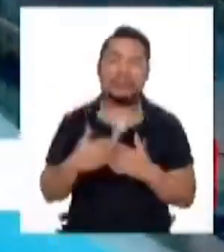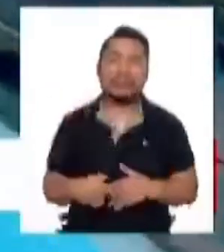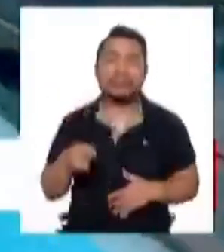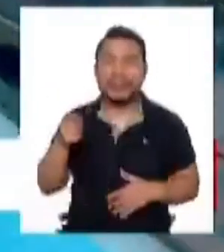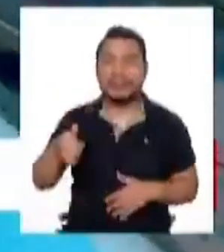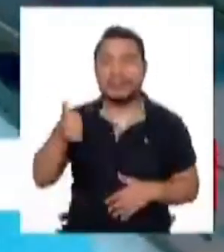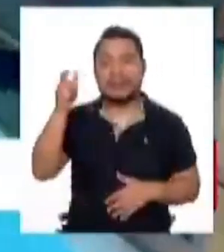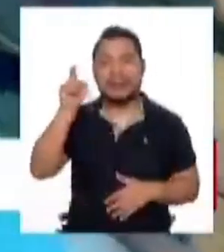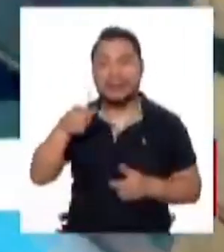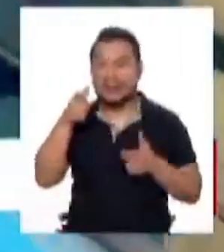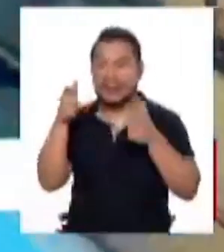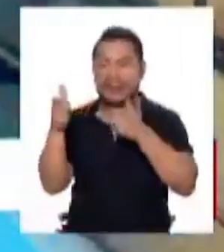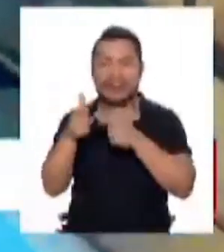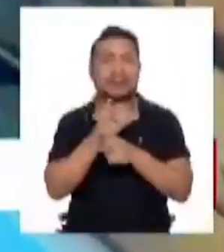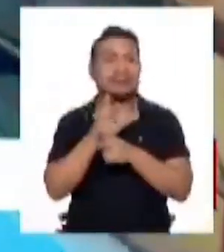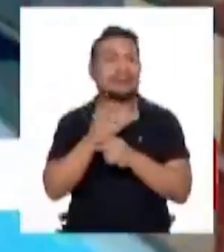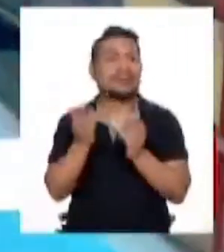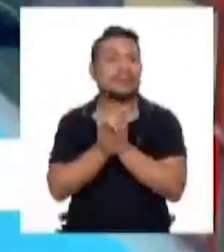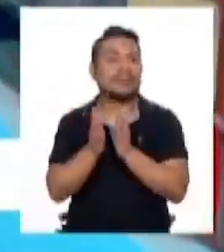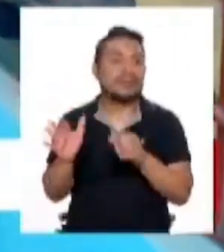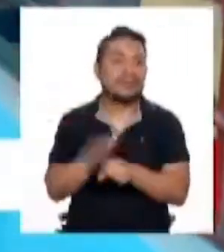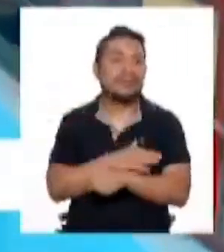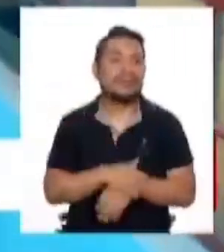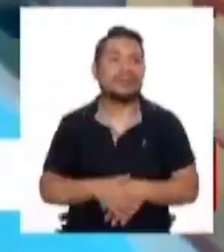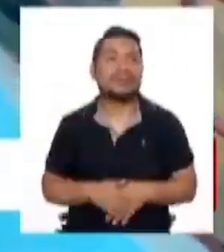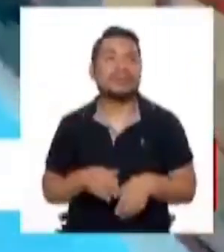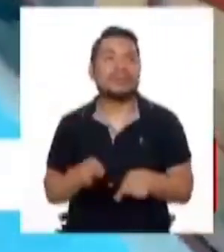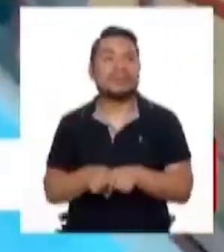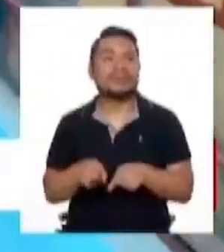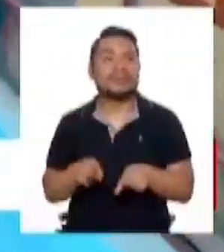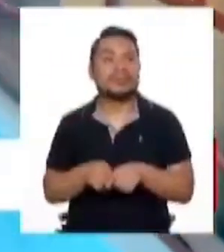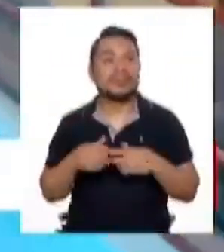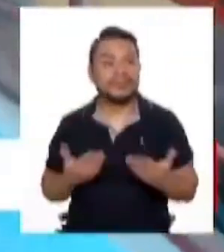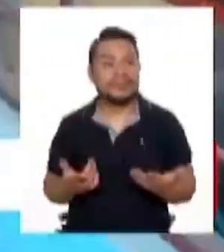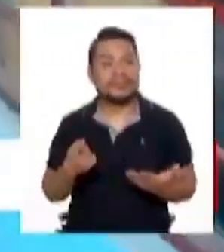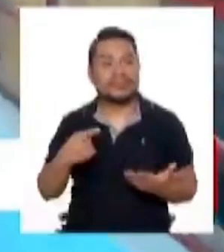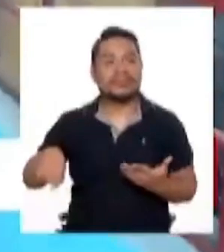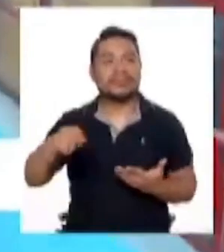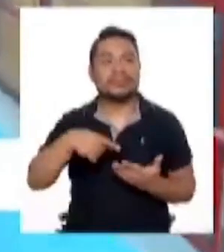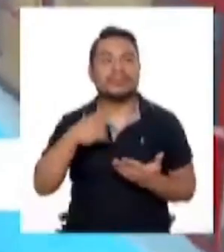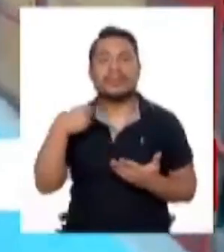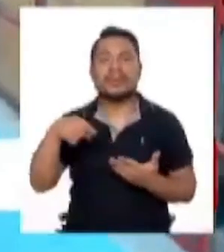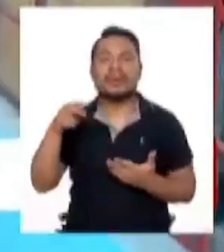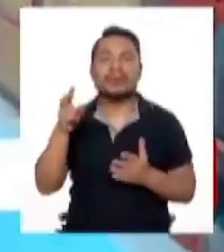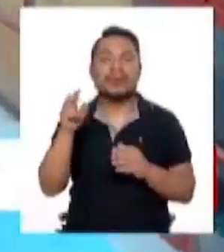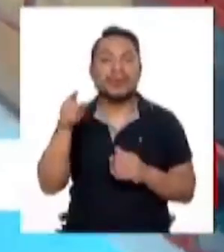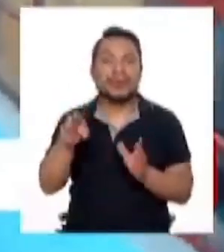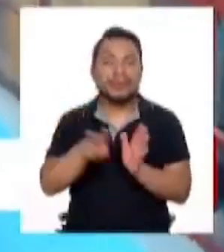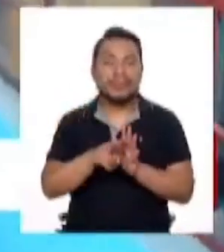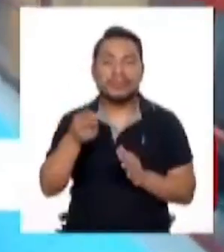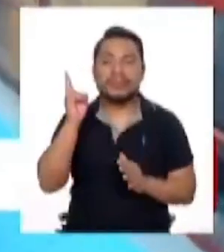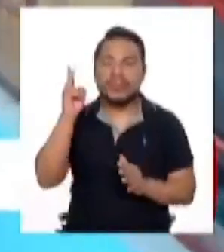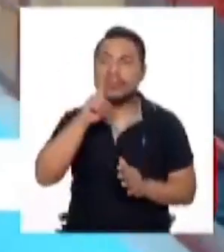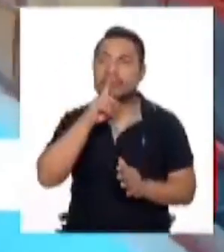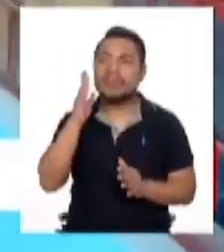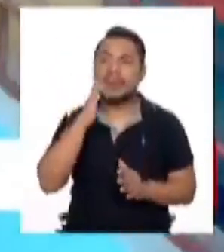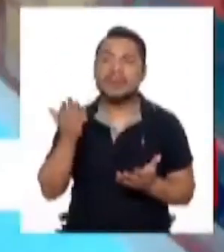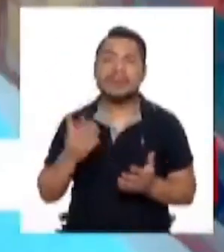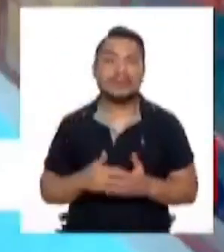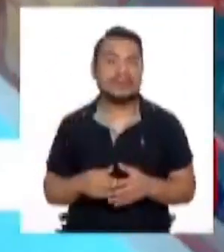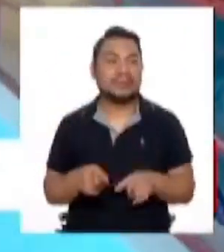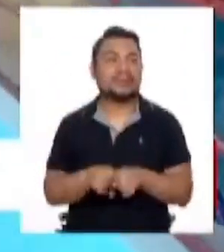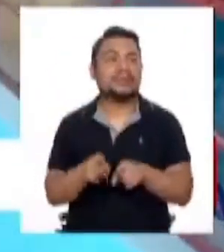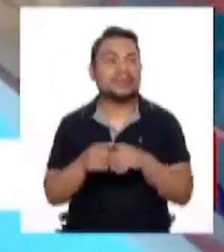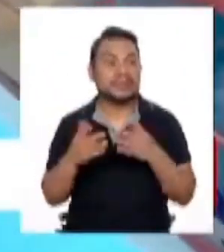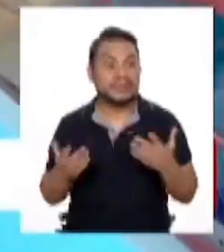la seguridad educativa integral, sino se están amparando en la voluntad de los docentes, en la voluntad de los padres de familia,